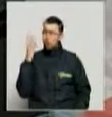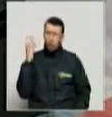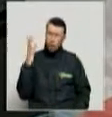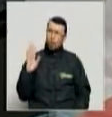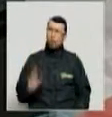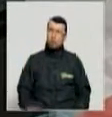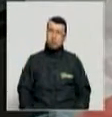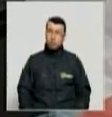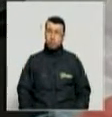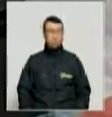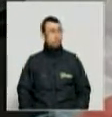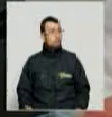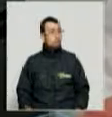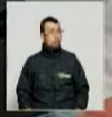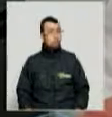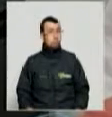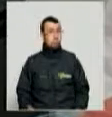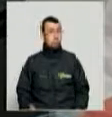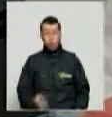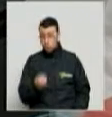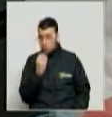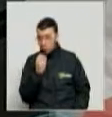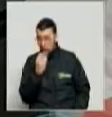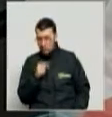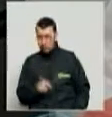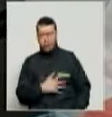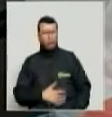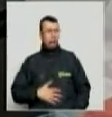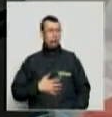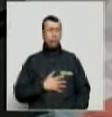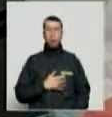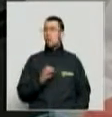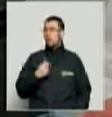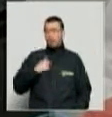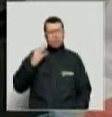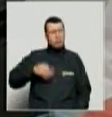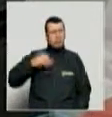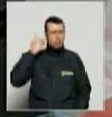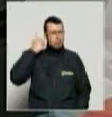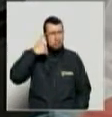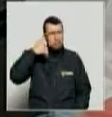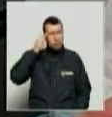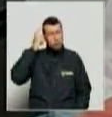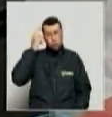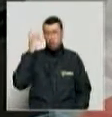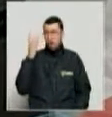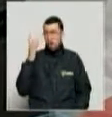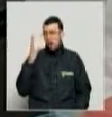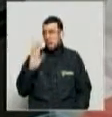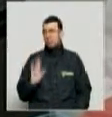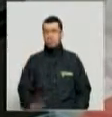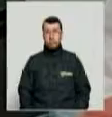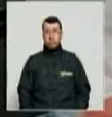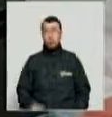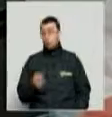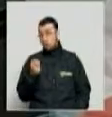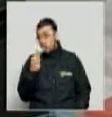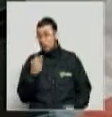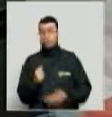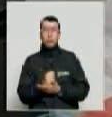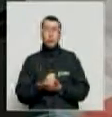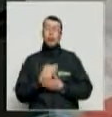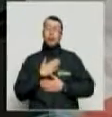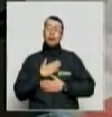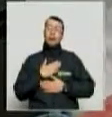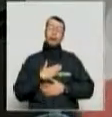Entonces la gente dice, no, es que me cayó mal el alimento, o es que yo he sufrido dolores de cabeza. Y empiezo a tomar